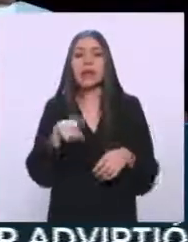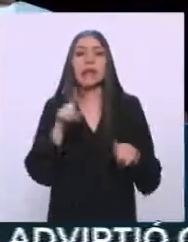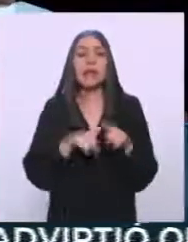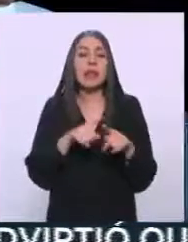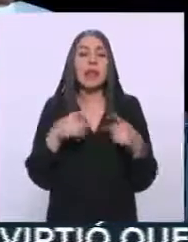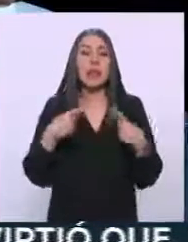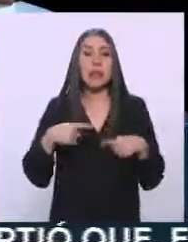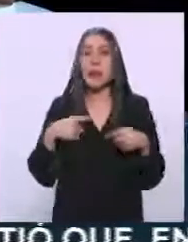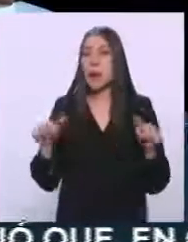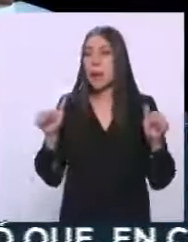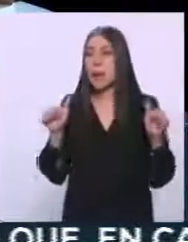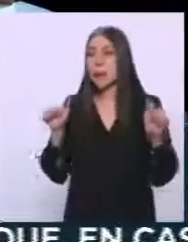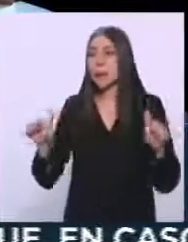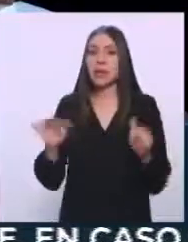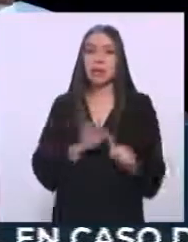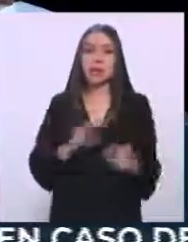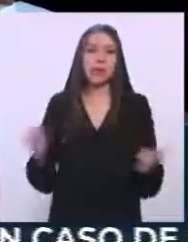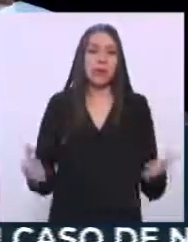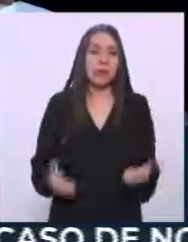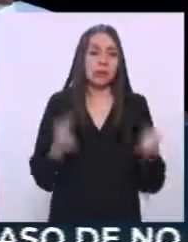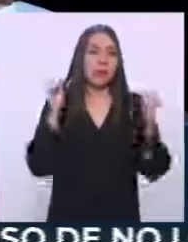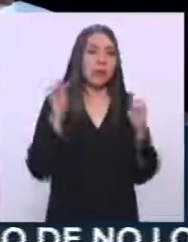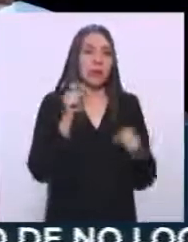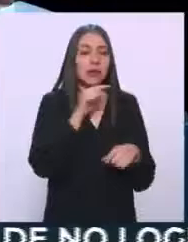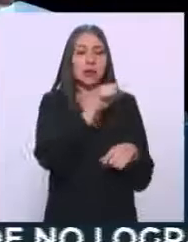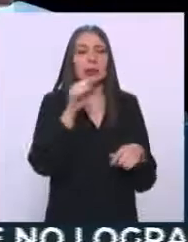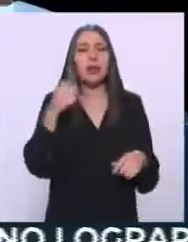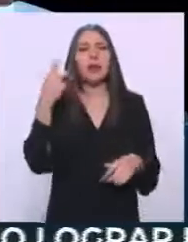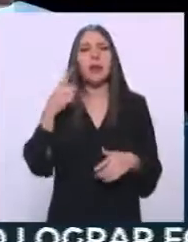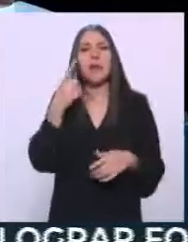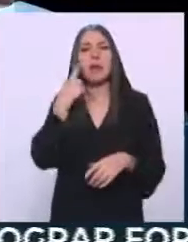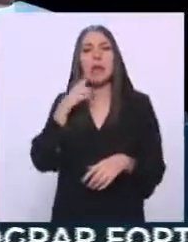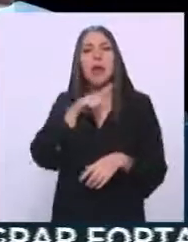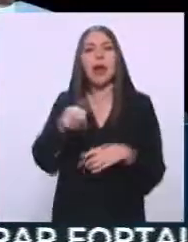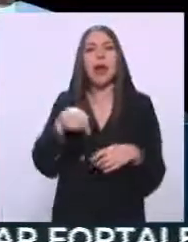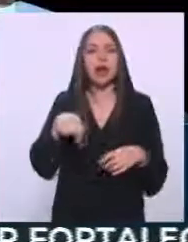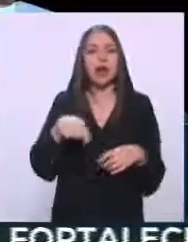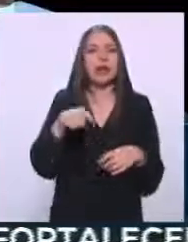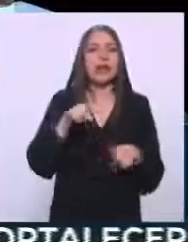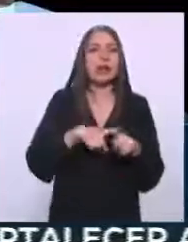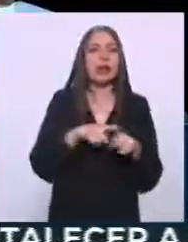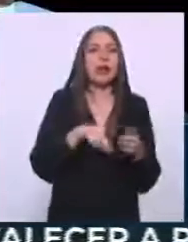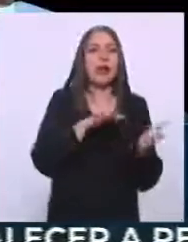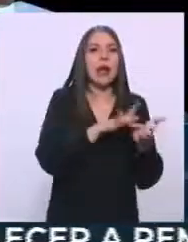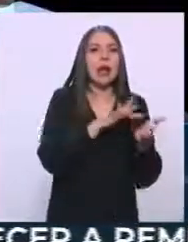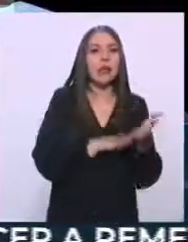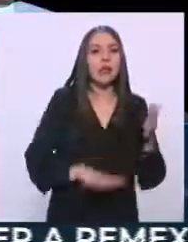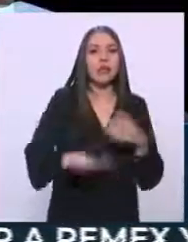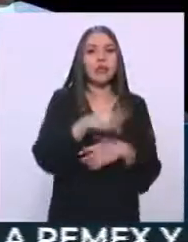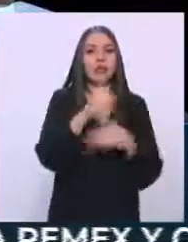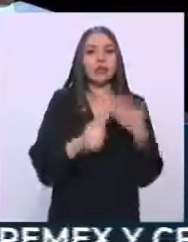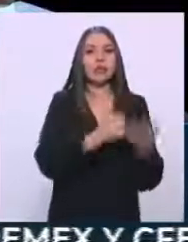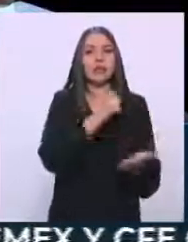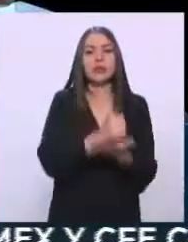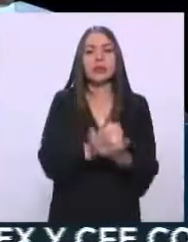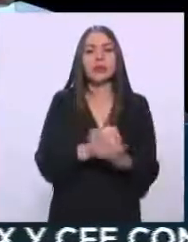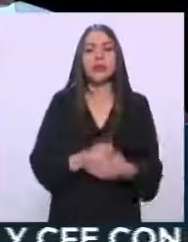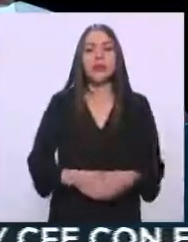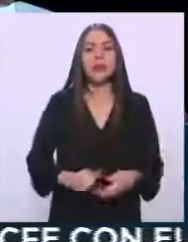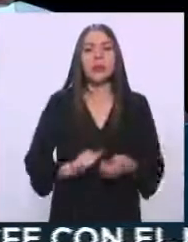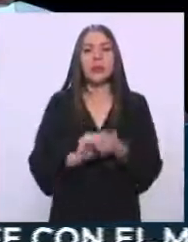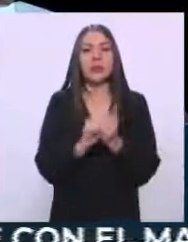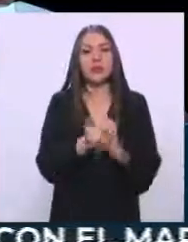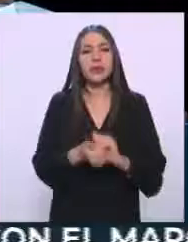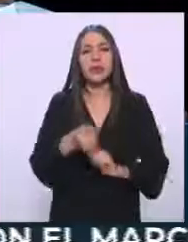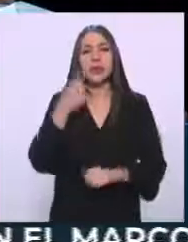esta confianza en la capacidad que el mercado tendría, ¿cierto?, de abastecer a sus ciudadanos, entendidos más como consumidores que ciudadanos, ¿cierto?, de los